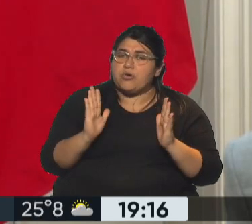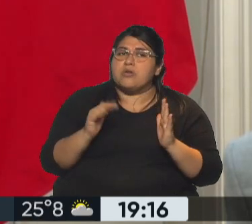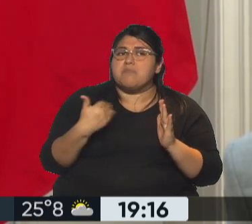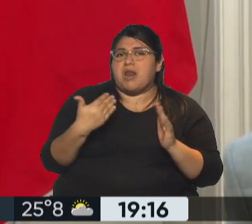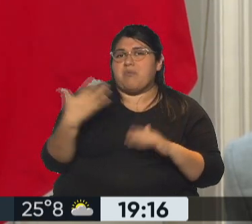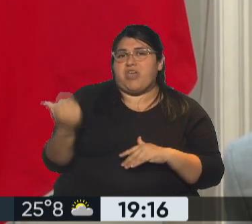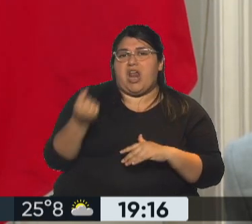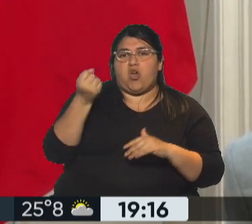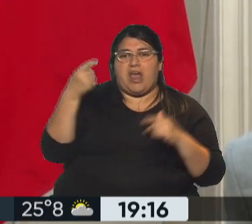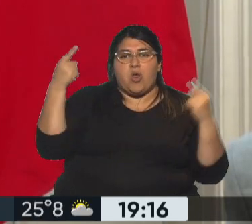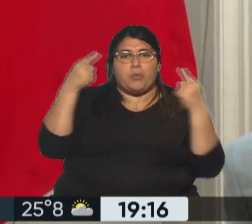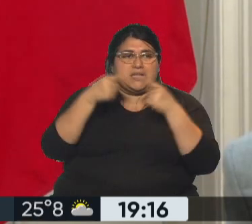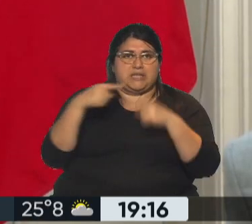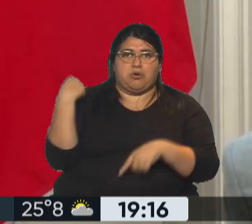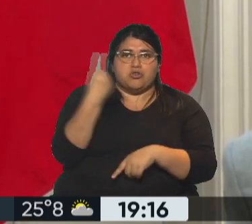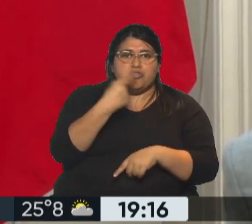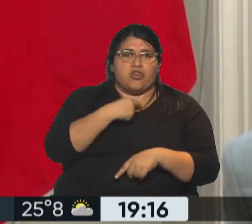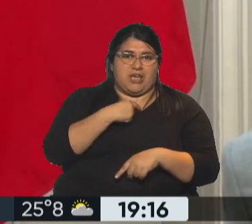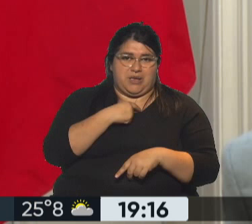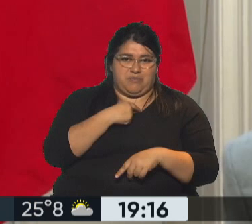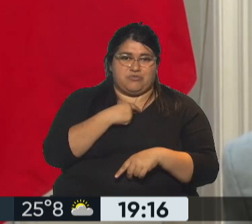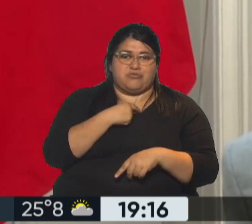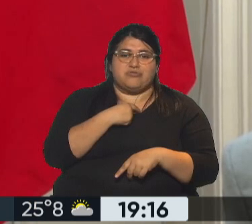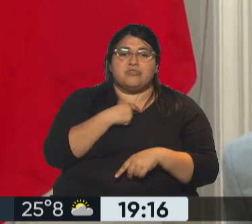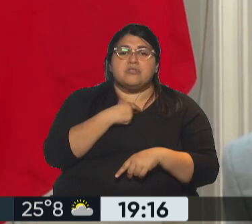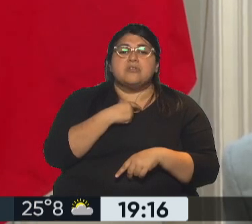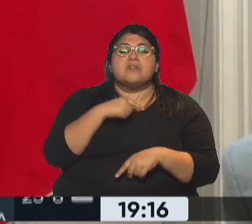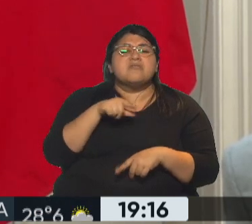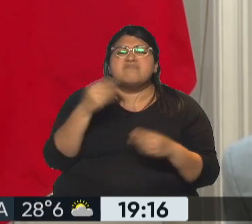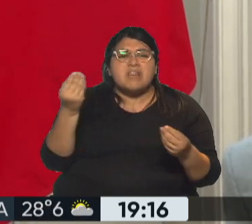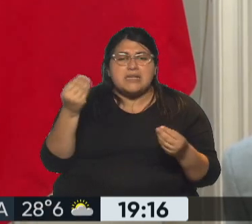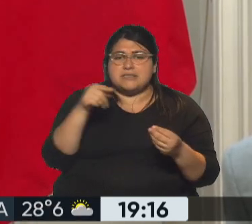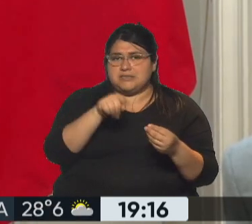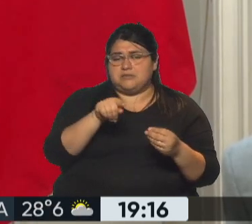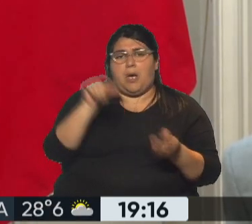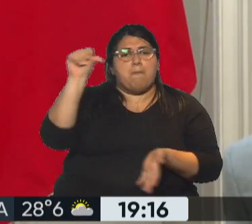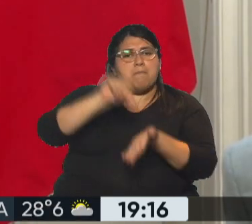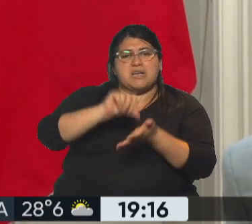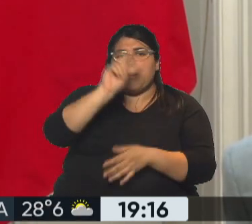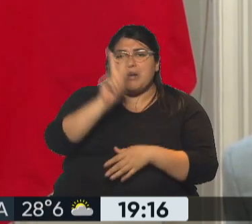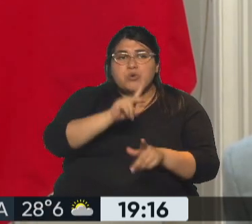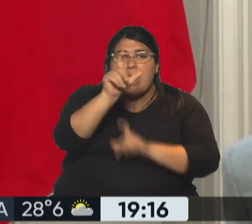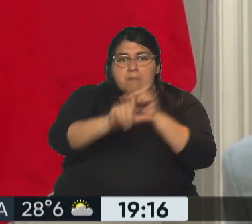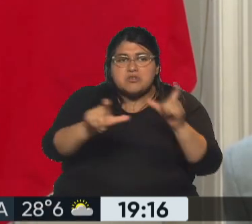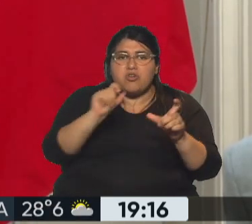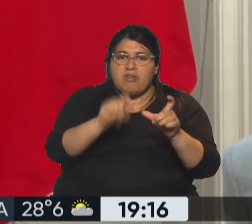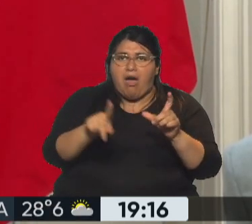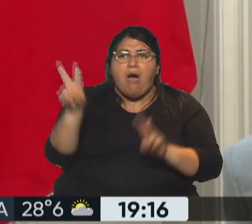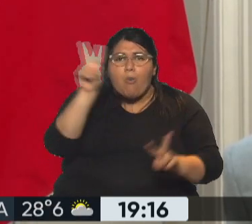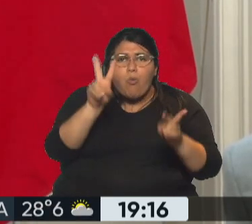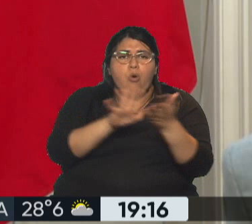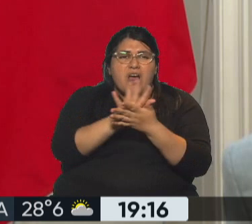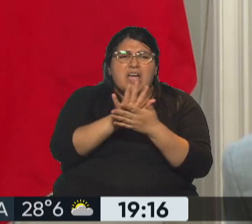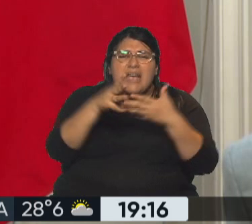el objetivo que todos queremos. El objetivo es básicamente que los venezolanos encuentren una solución. El